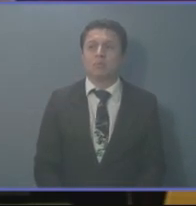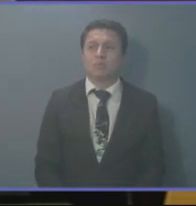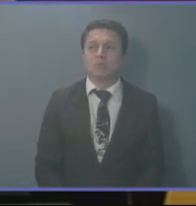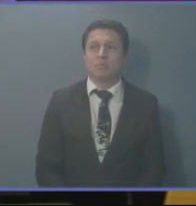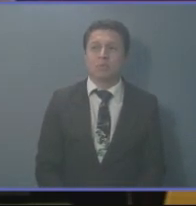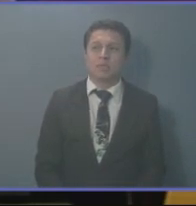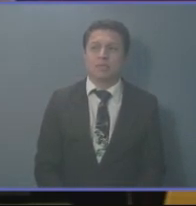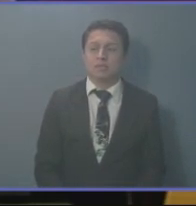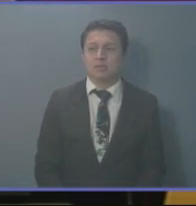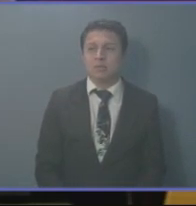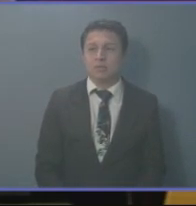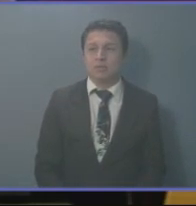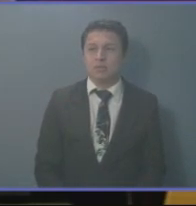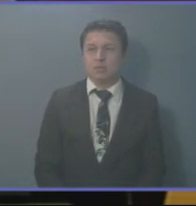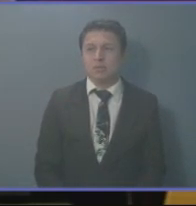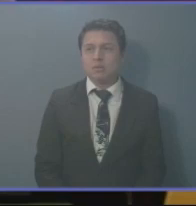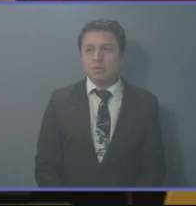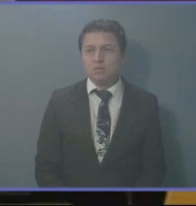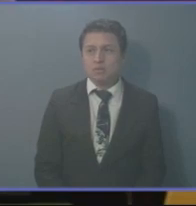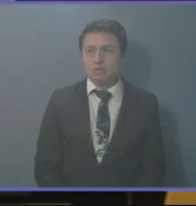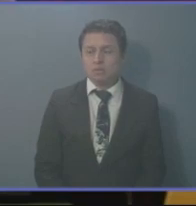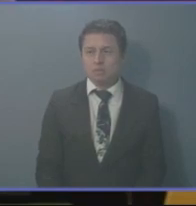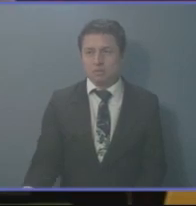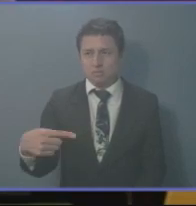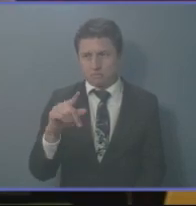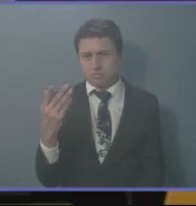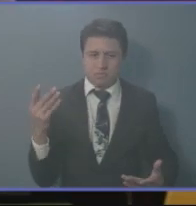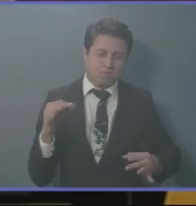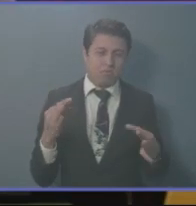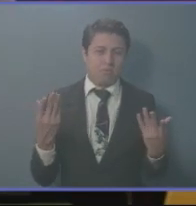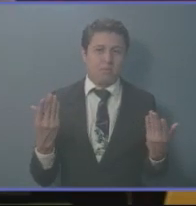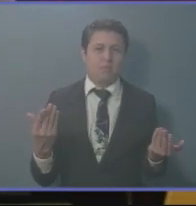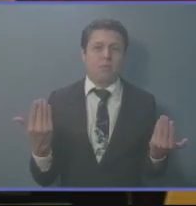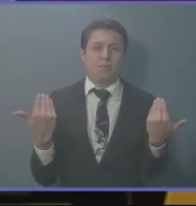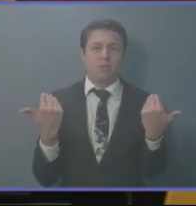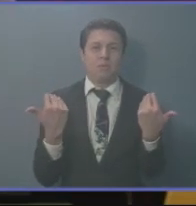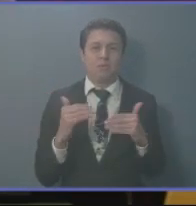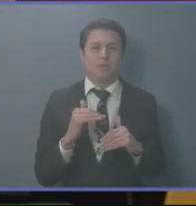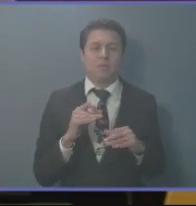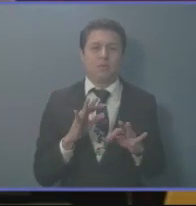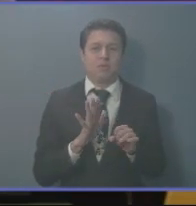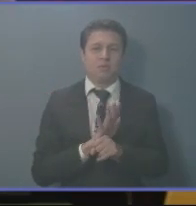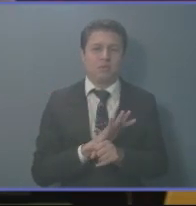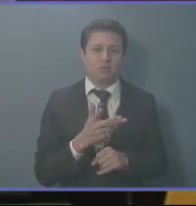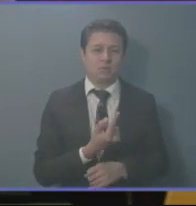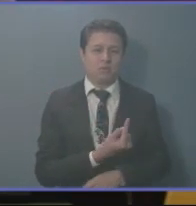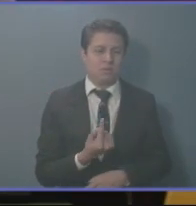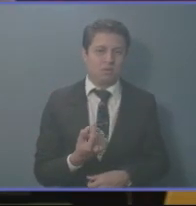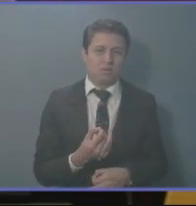Ahí lo que se da es un cierre total para los ciudadanos.